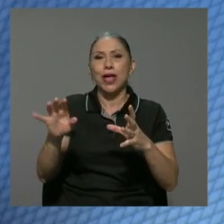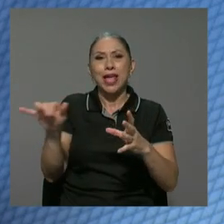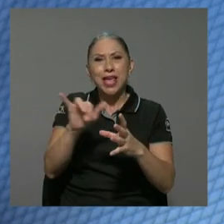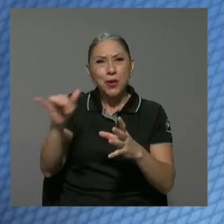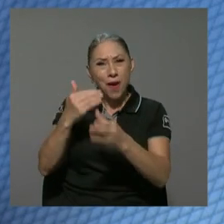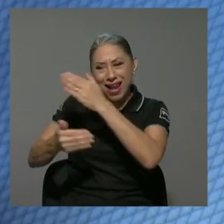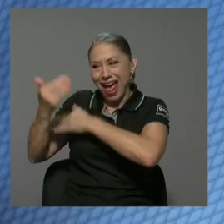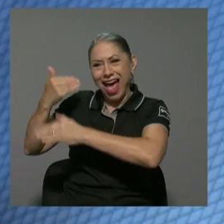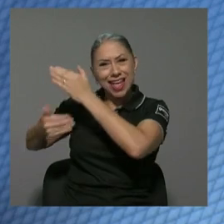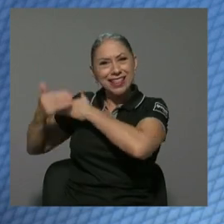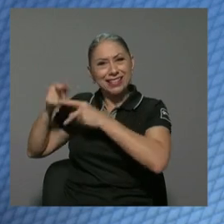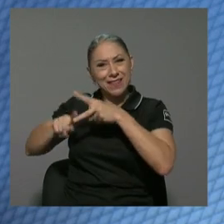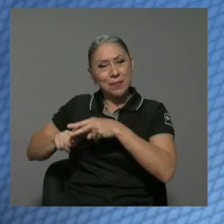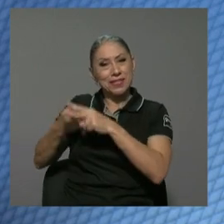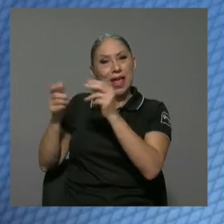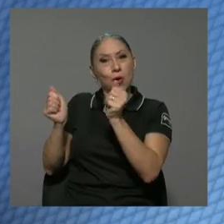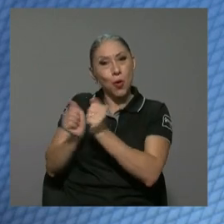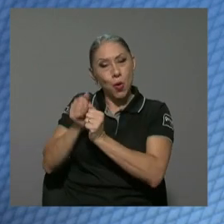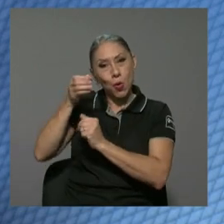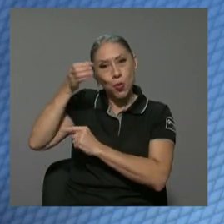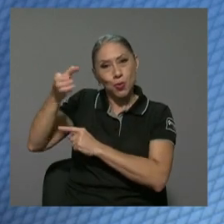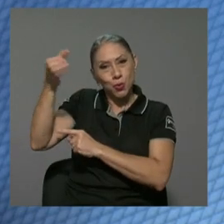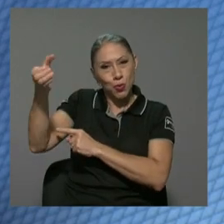cultura en los meses anteriores. Es decir,